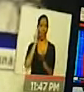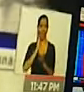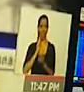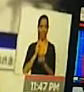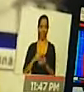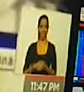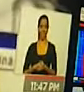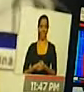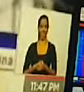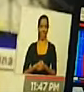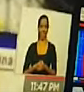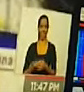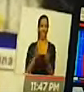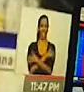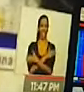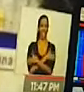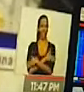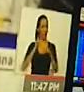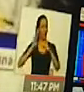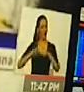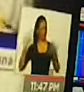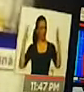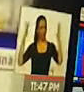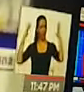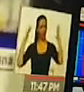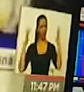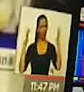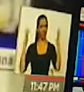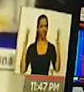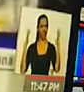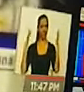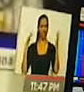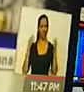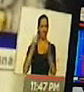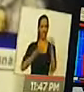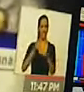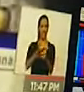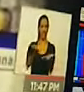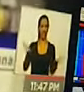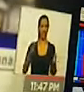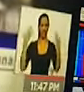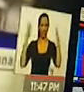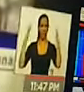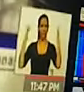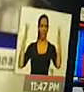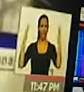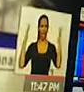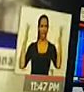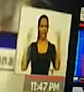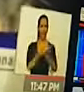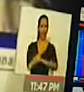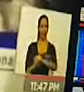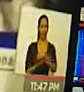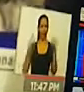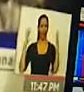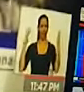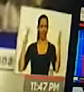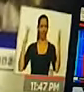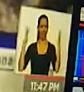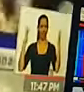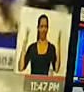Bueno, felicitaciones. Un aplauso para esta niña, ¿vale? ¿Y ustedes qué están haciendo allí? ¡Vamos a un aplauso más fuerte! ¡El nuevo